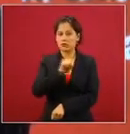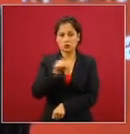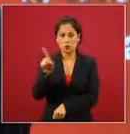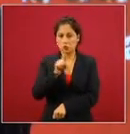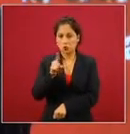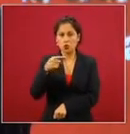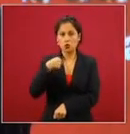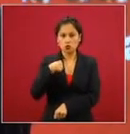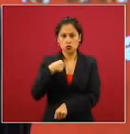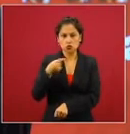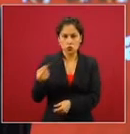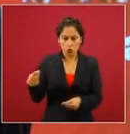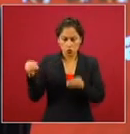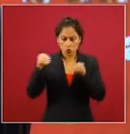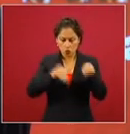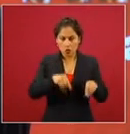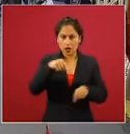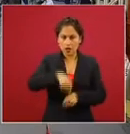No lo permito